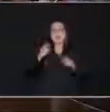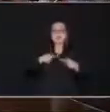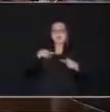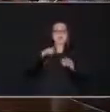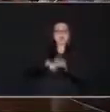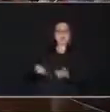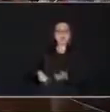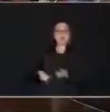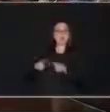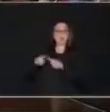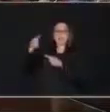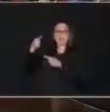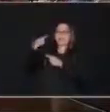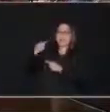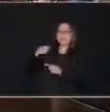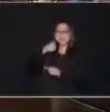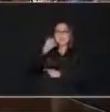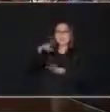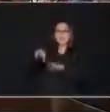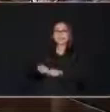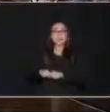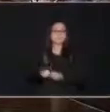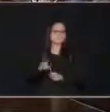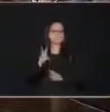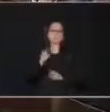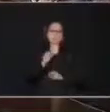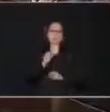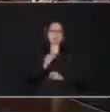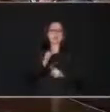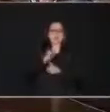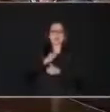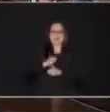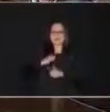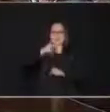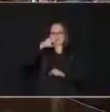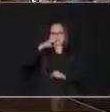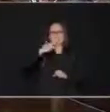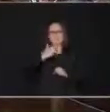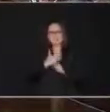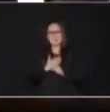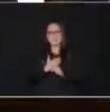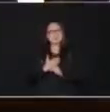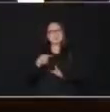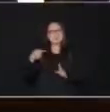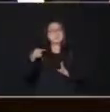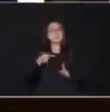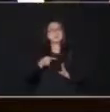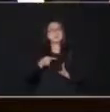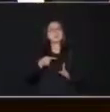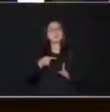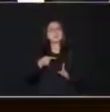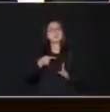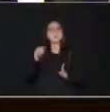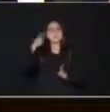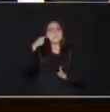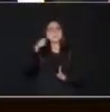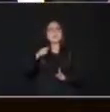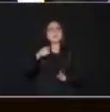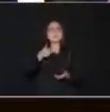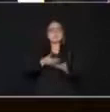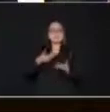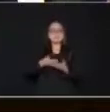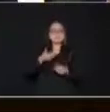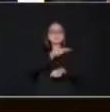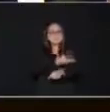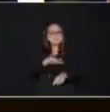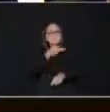la recaudación, bueno, va a tocar algunos intereses, porque hay mucha gente que no paga impuestos. Solamente hay una gran evasión.